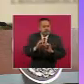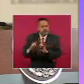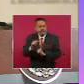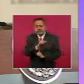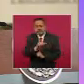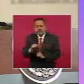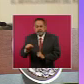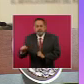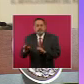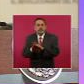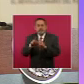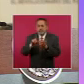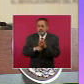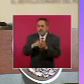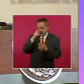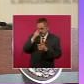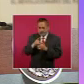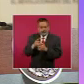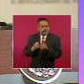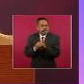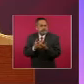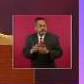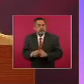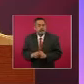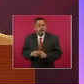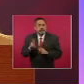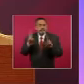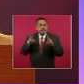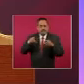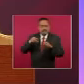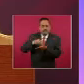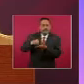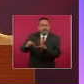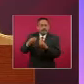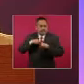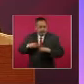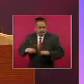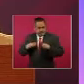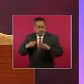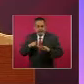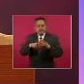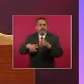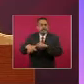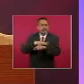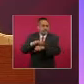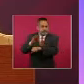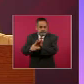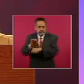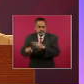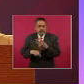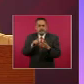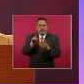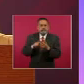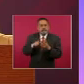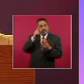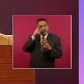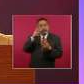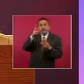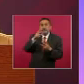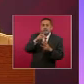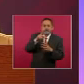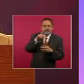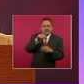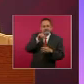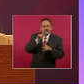base de la naturaleza. Sembrando vida, áreas naturales protegidas, futuras ADBC que se están